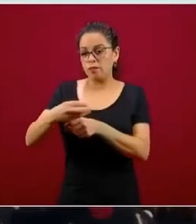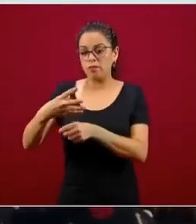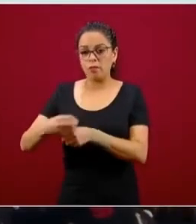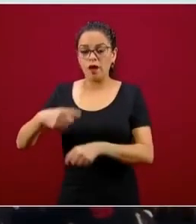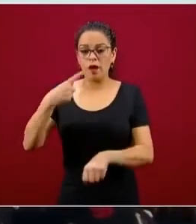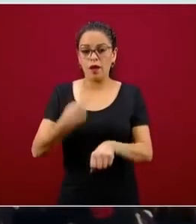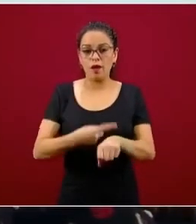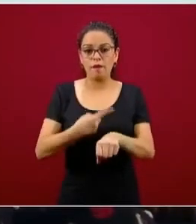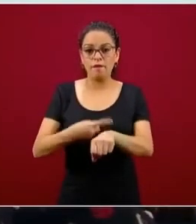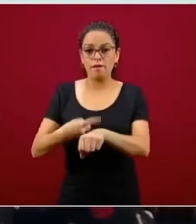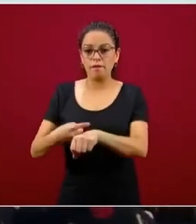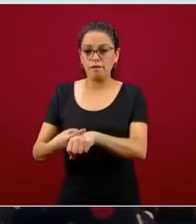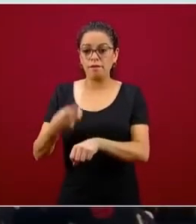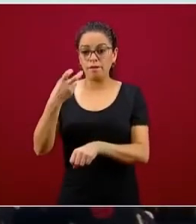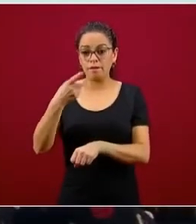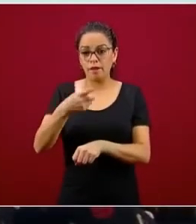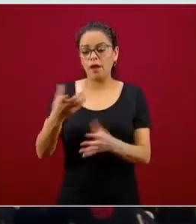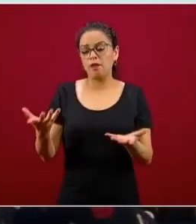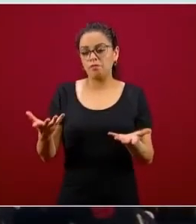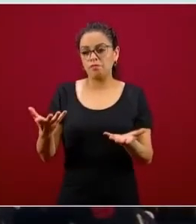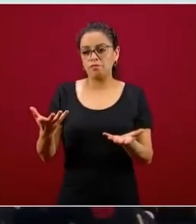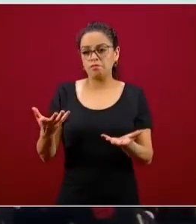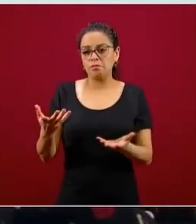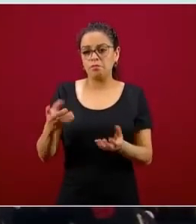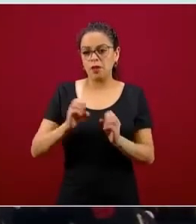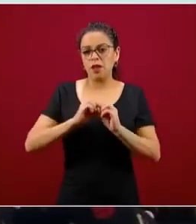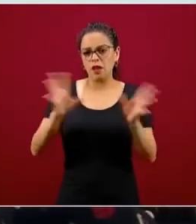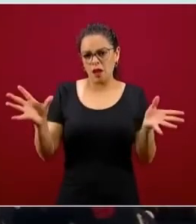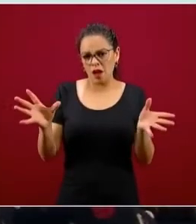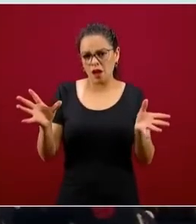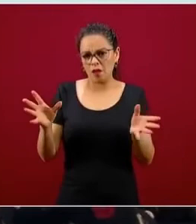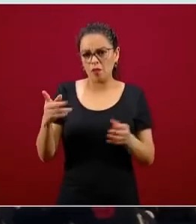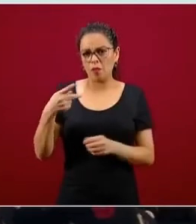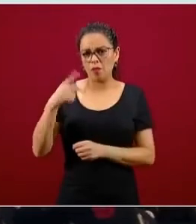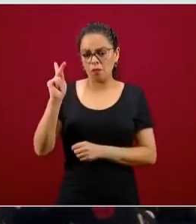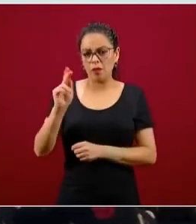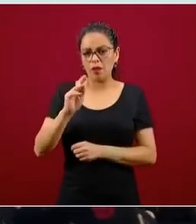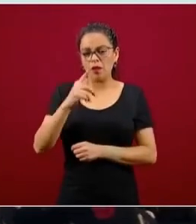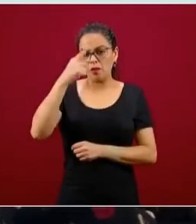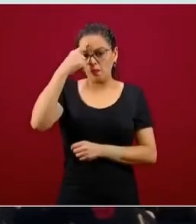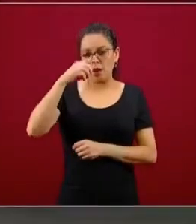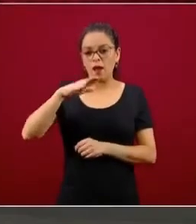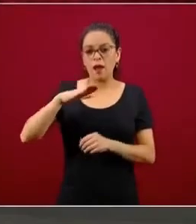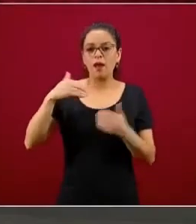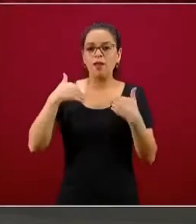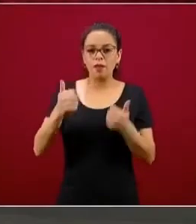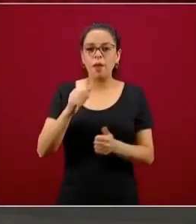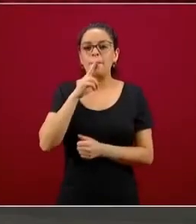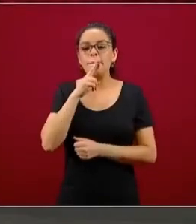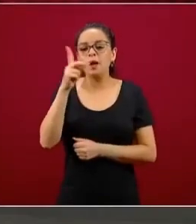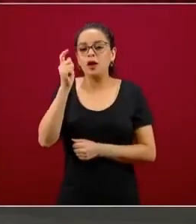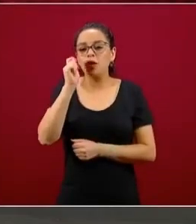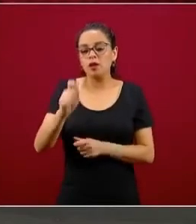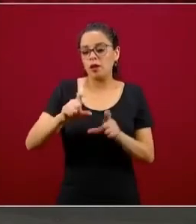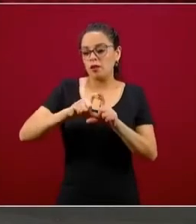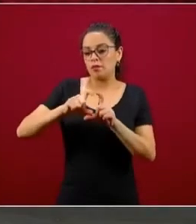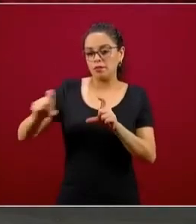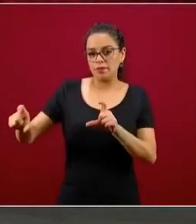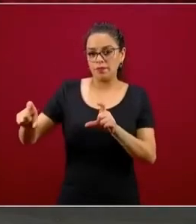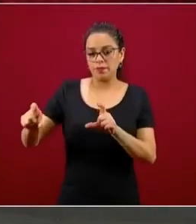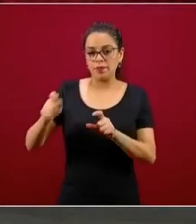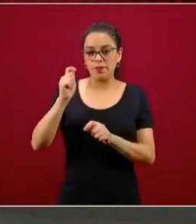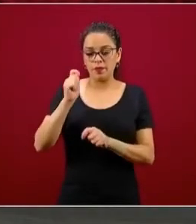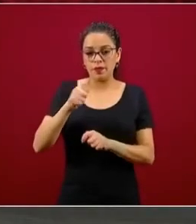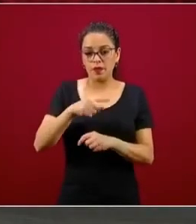bastante amplia o vaga, si se quiere, pero intenta cubrir un espectro muy amplio de organismos